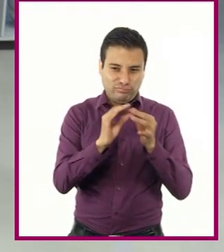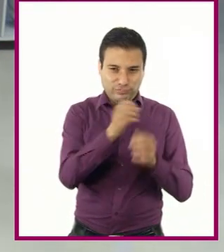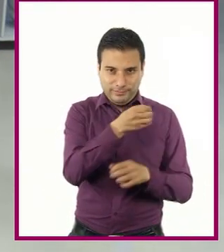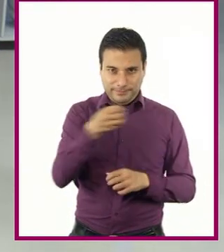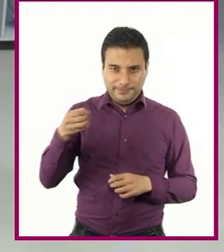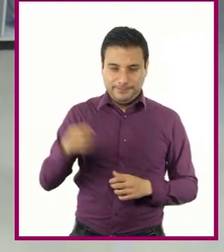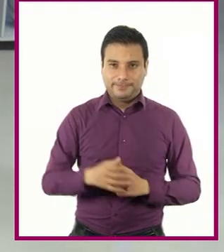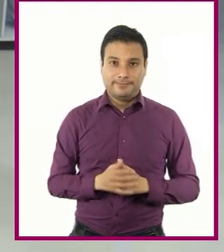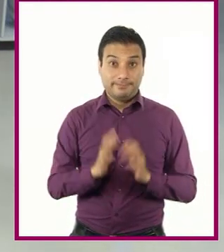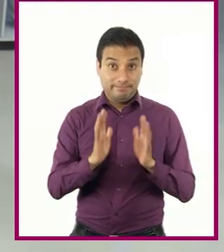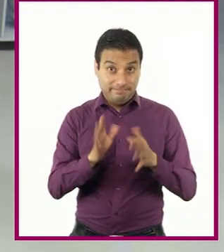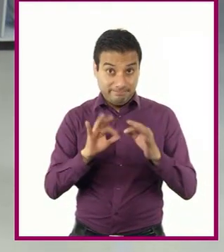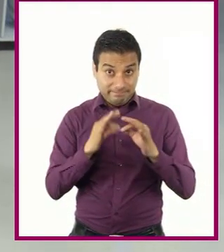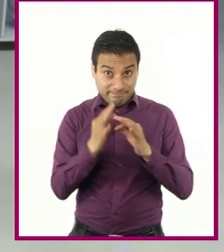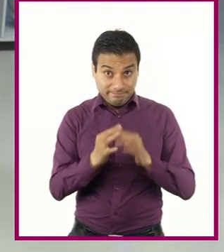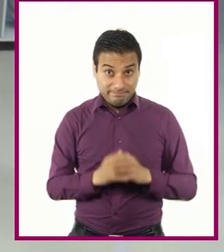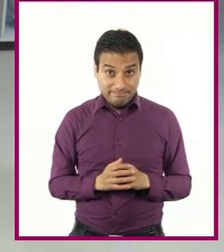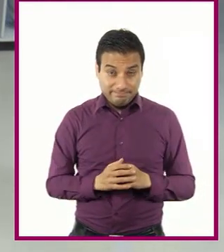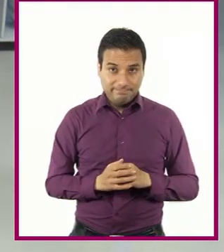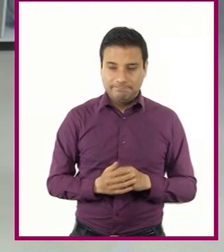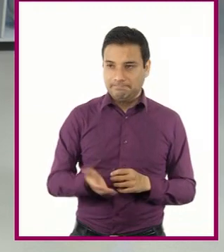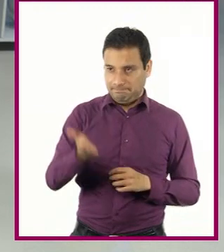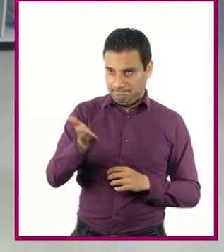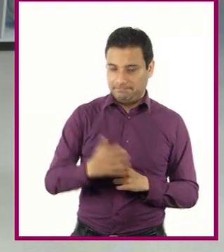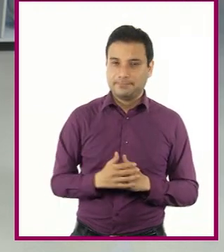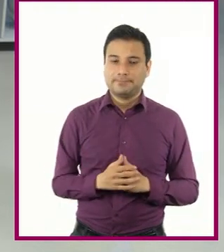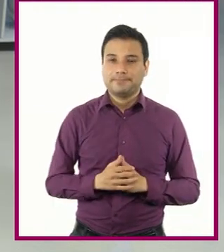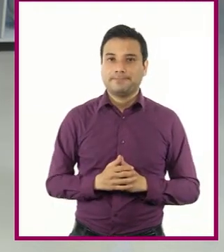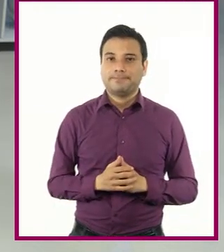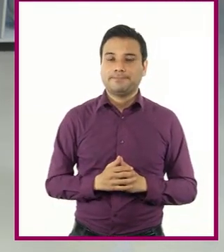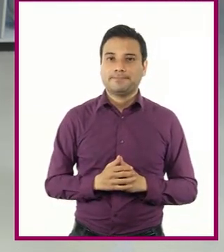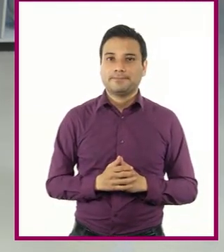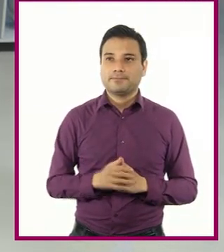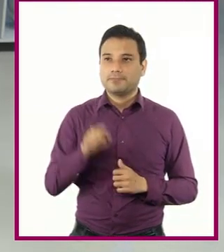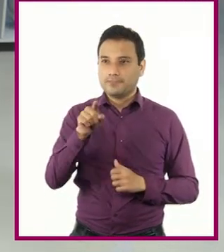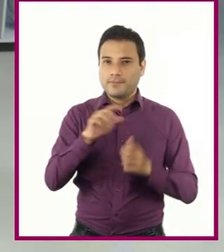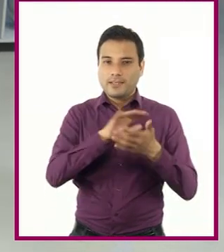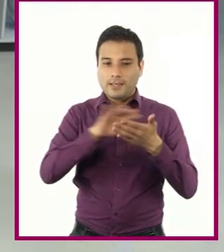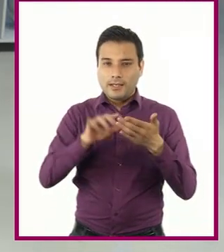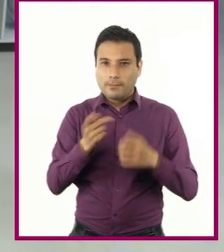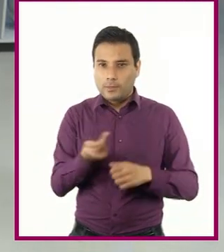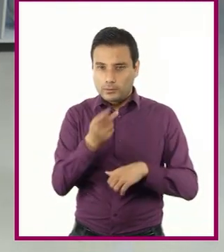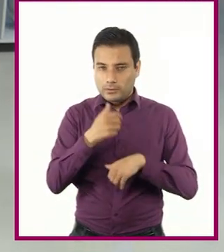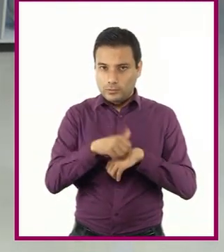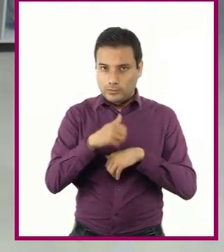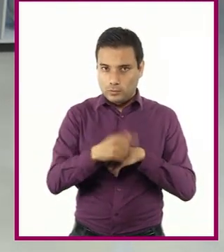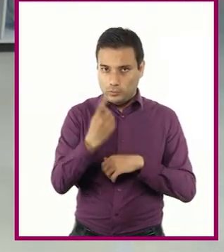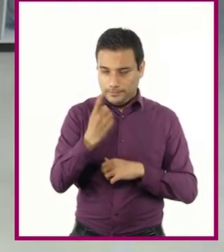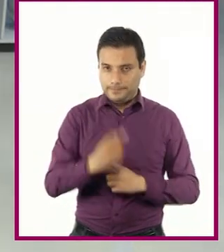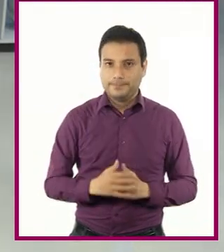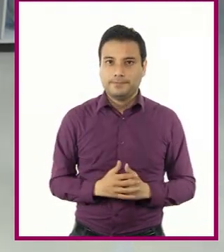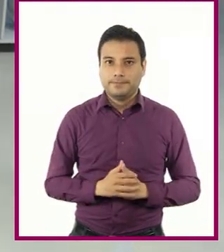sesión. ¿Listas y listos? Humberto, por favor, lee la primera pregunta.